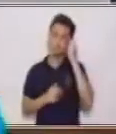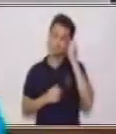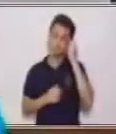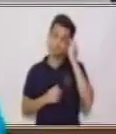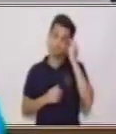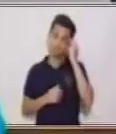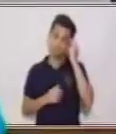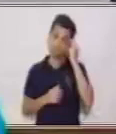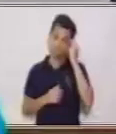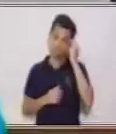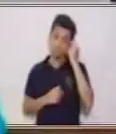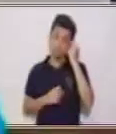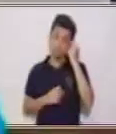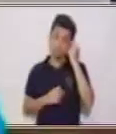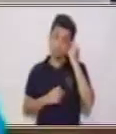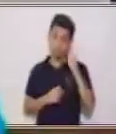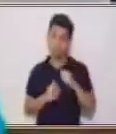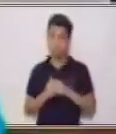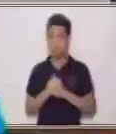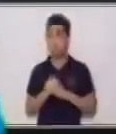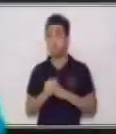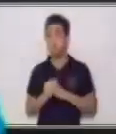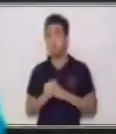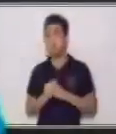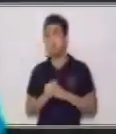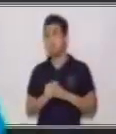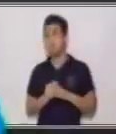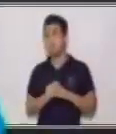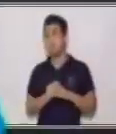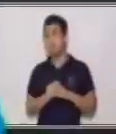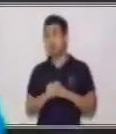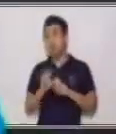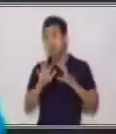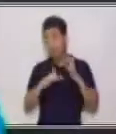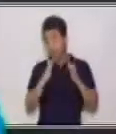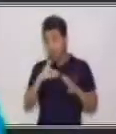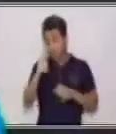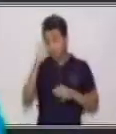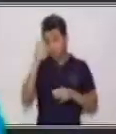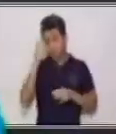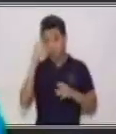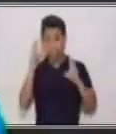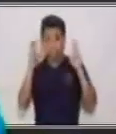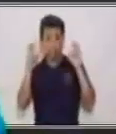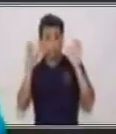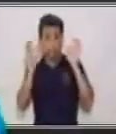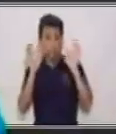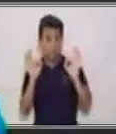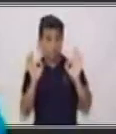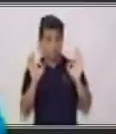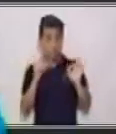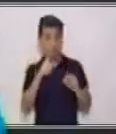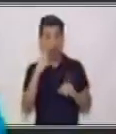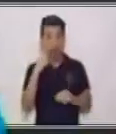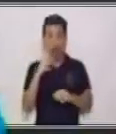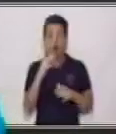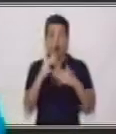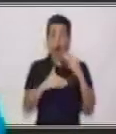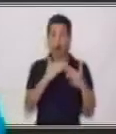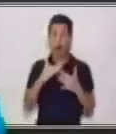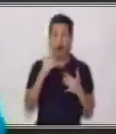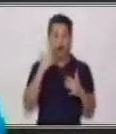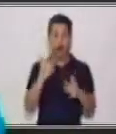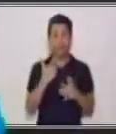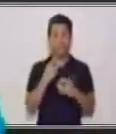ver. Luego de que ya está pensado el tema más que todo, y que en algunas ocasiones te confieso que puede